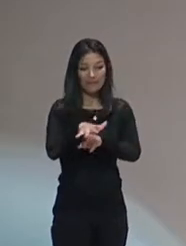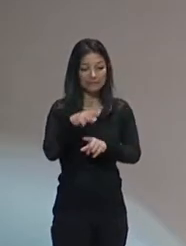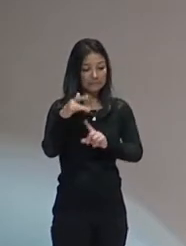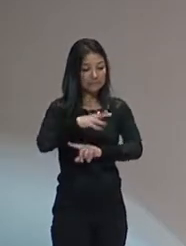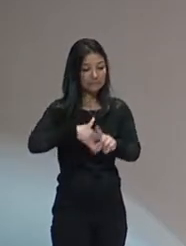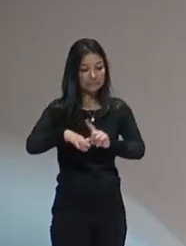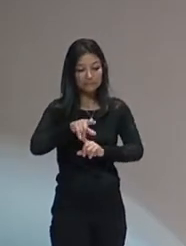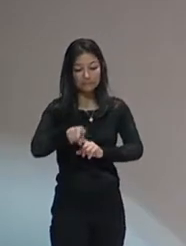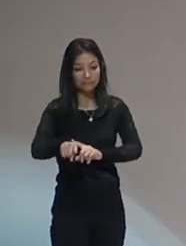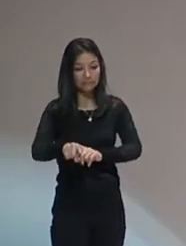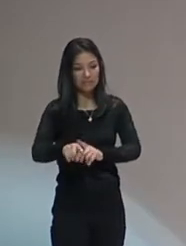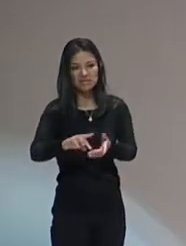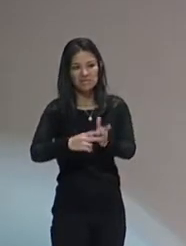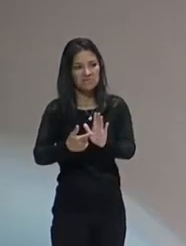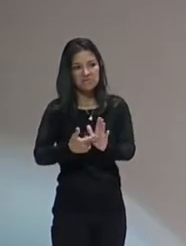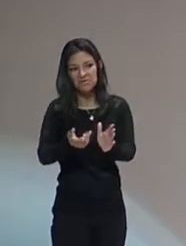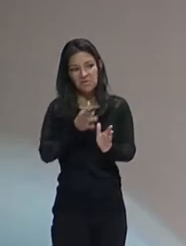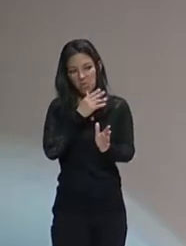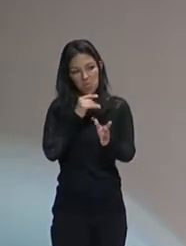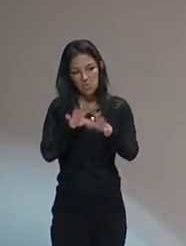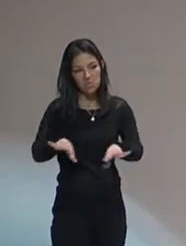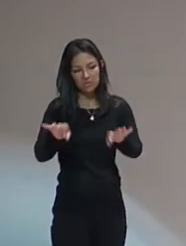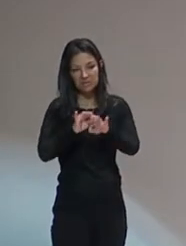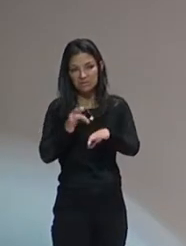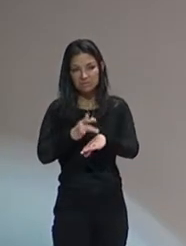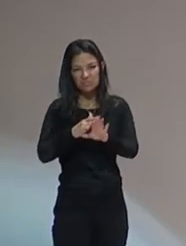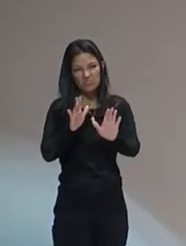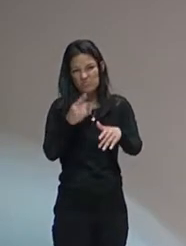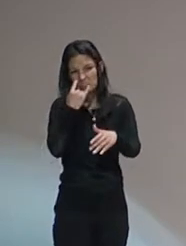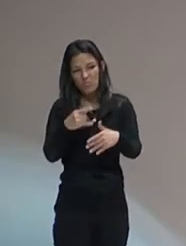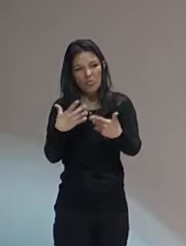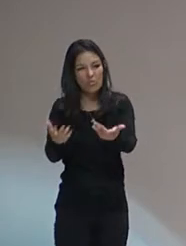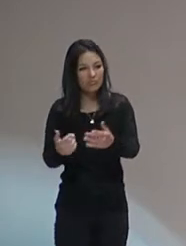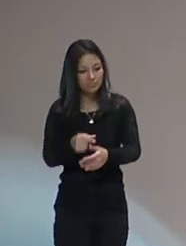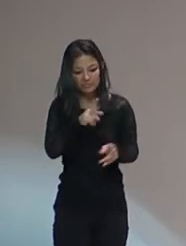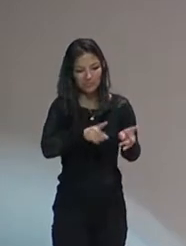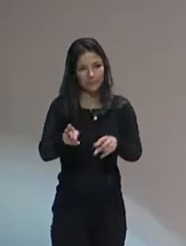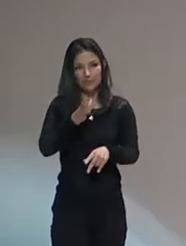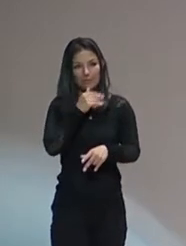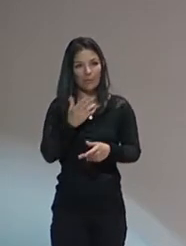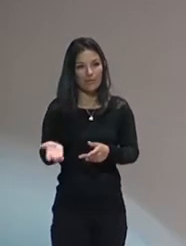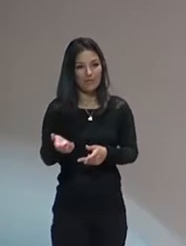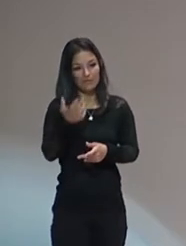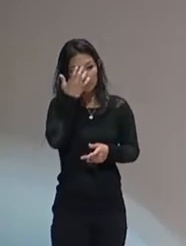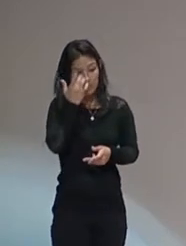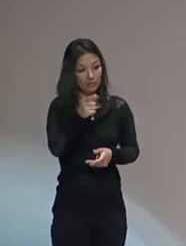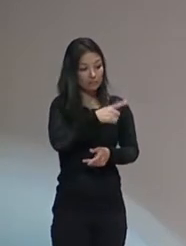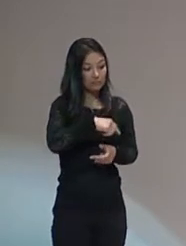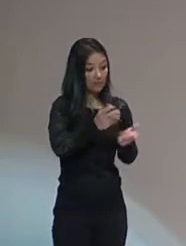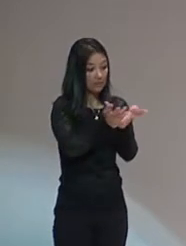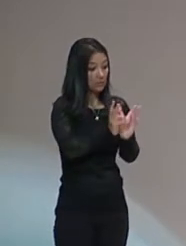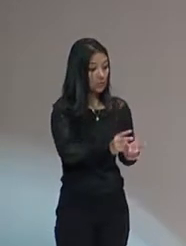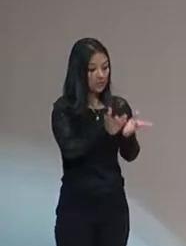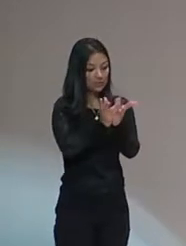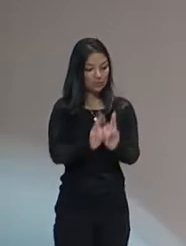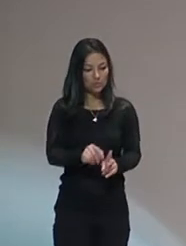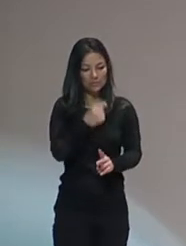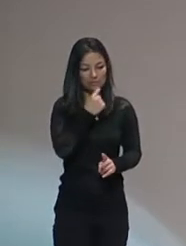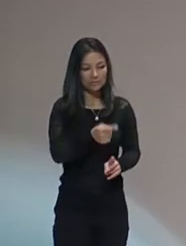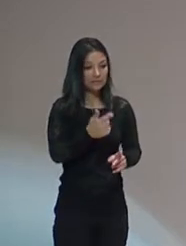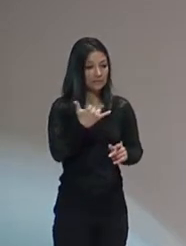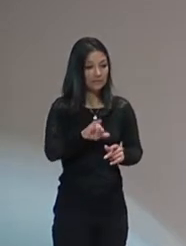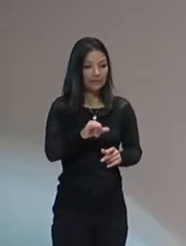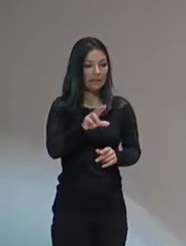no tienen sentido ni significado para las personas. Porque nuestros estudiantes dejan de llamarse